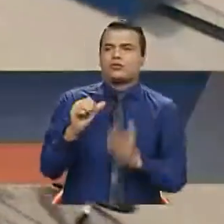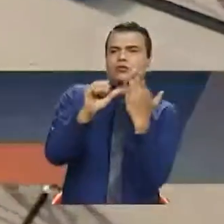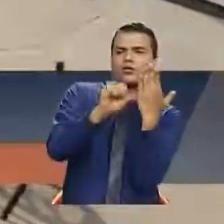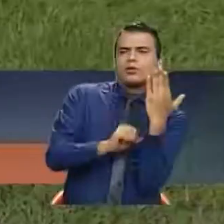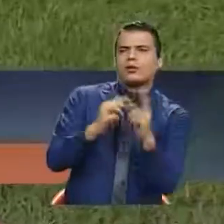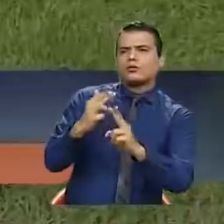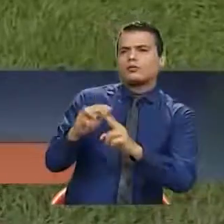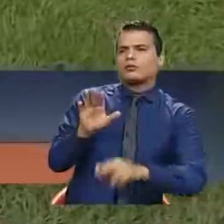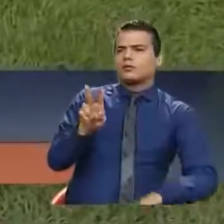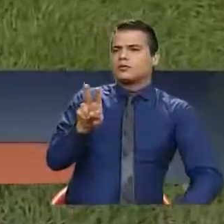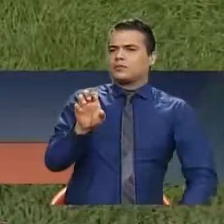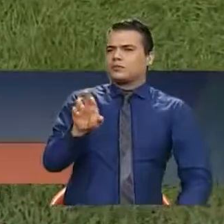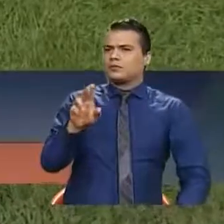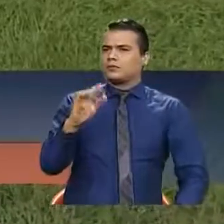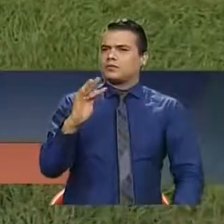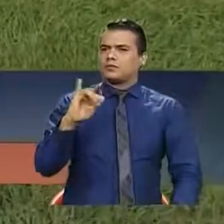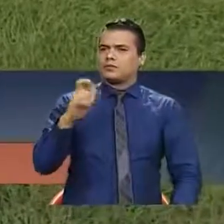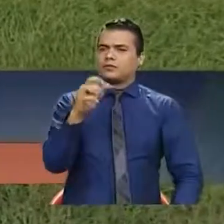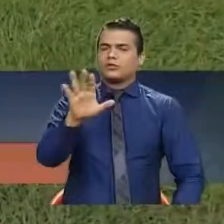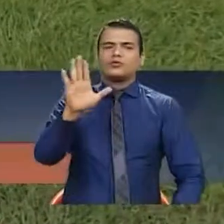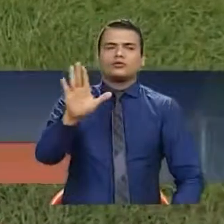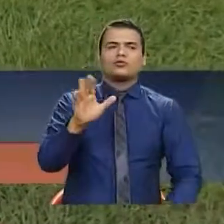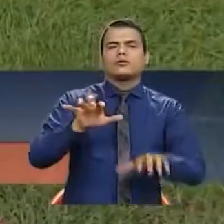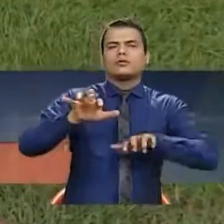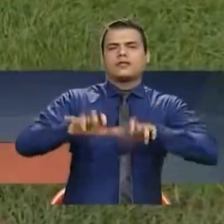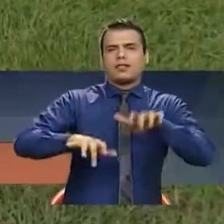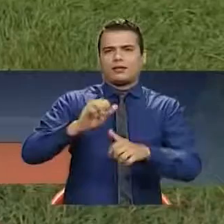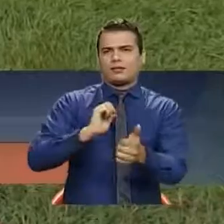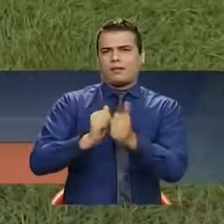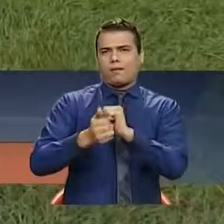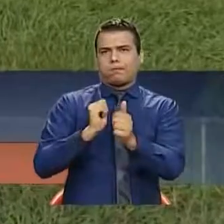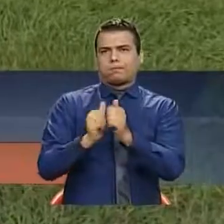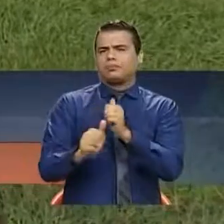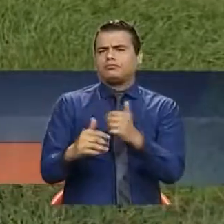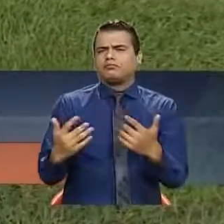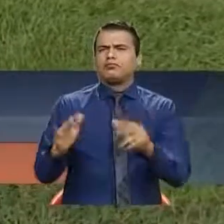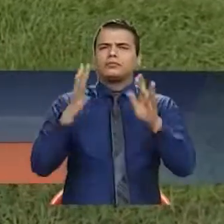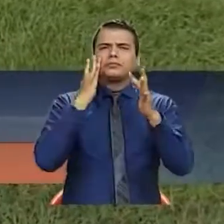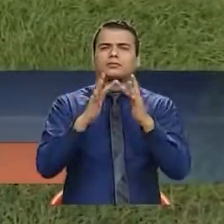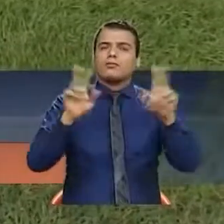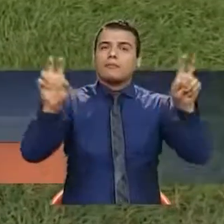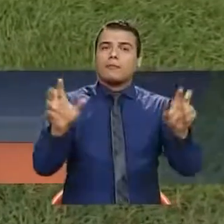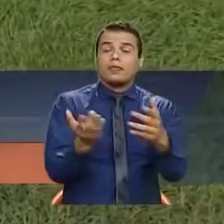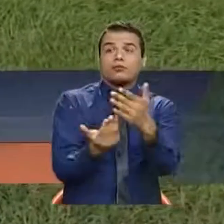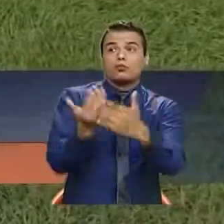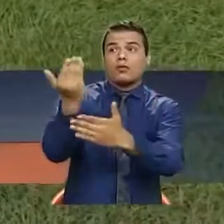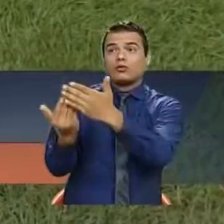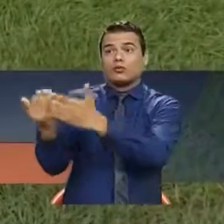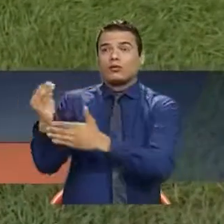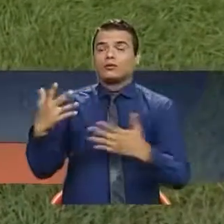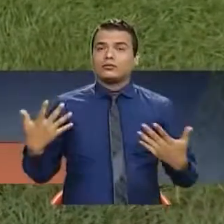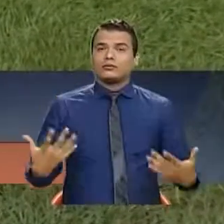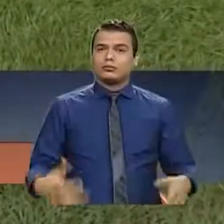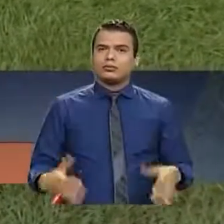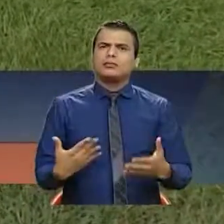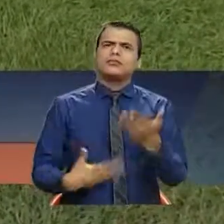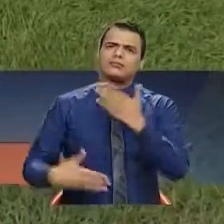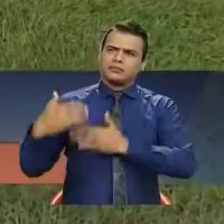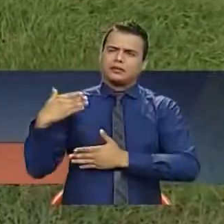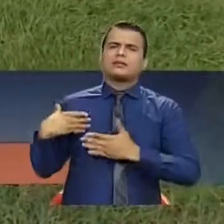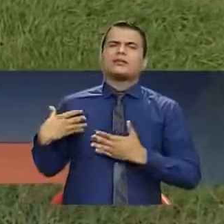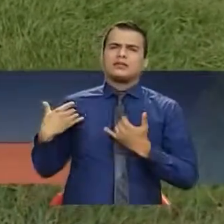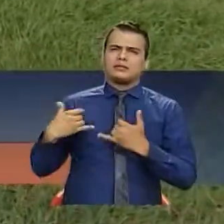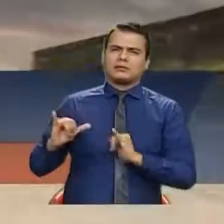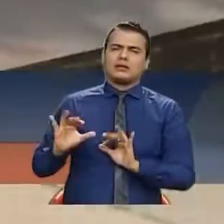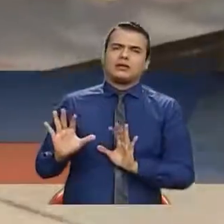programa que sacó ahora la Secretaría de Deporte, que abarca lo que es los deportes de las nuevas tendencias, los deportes que antes